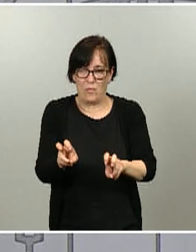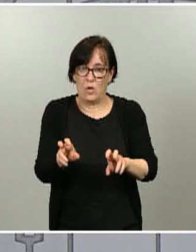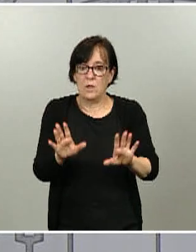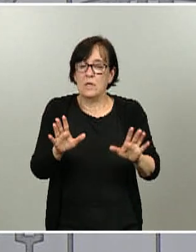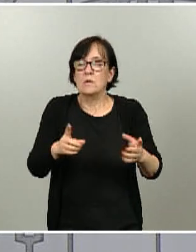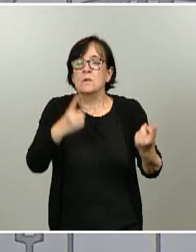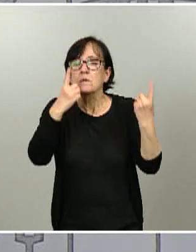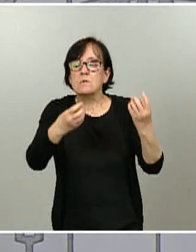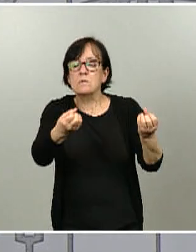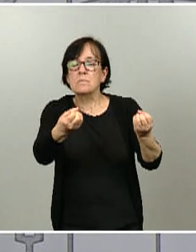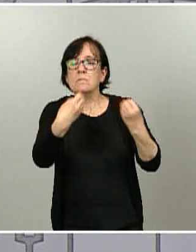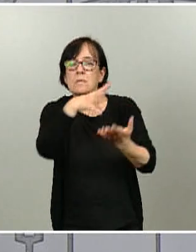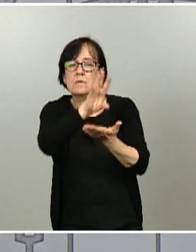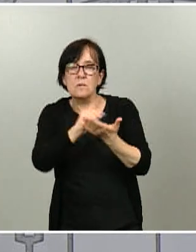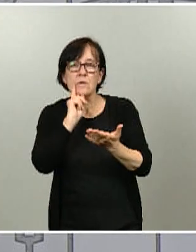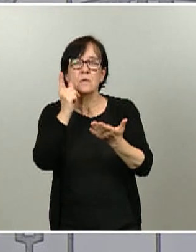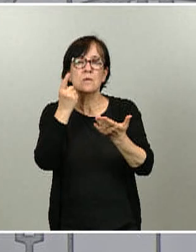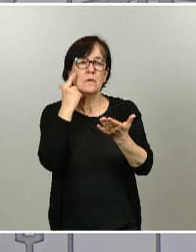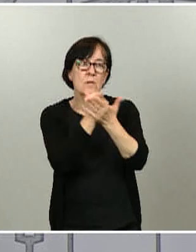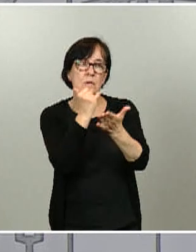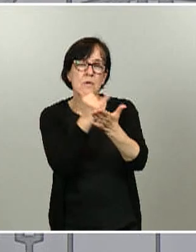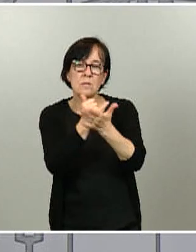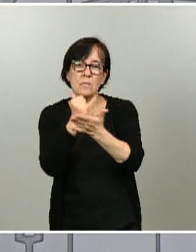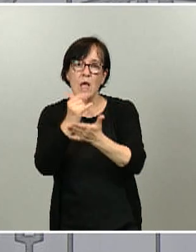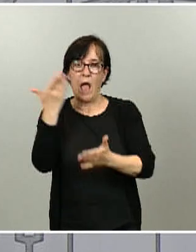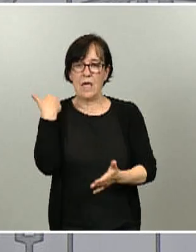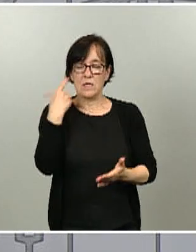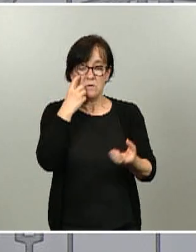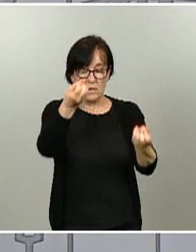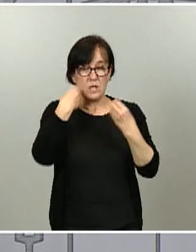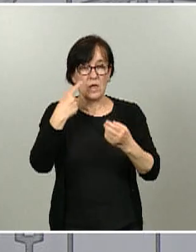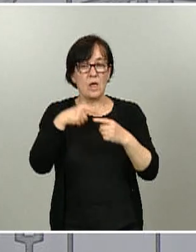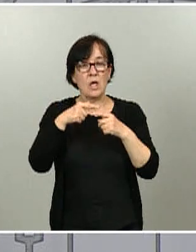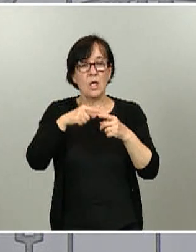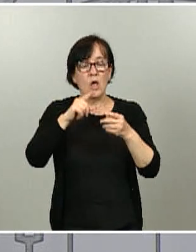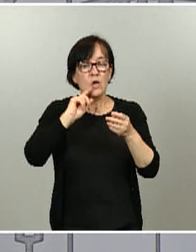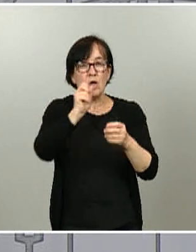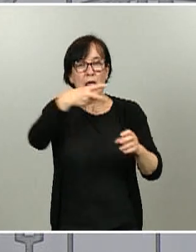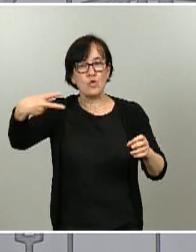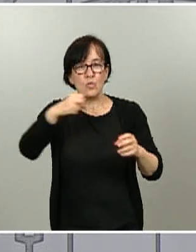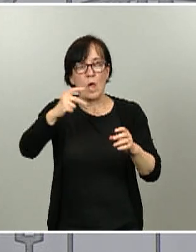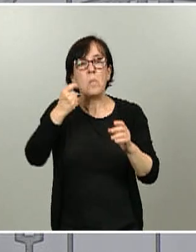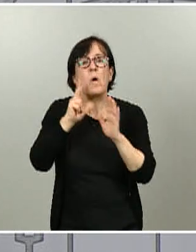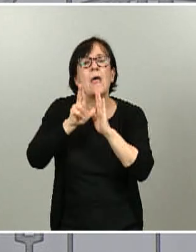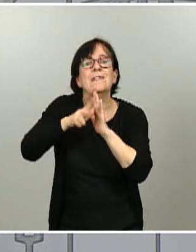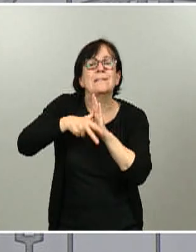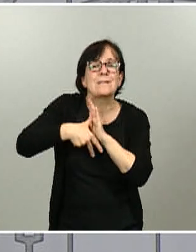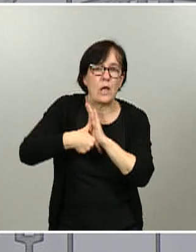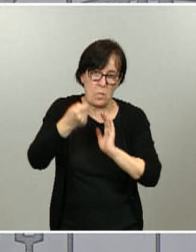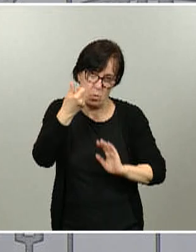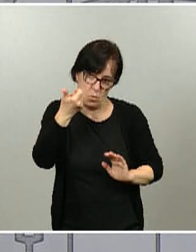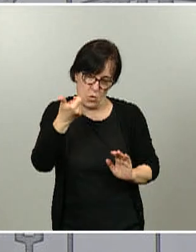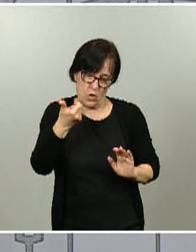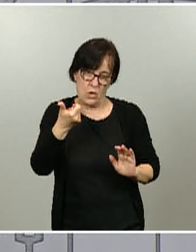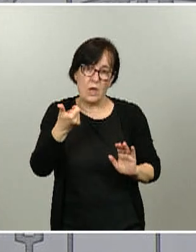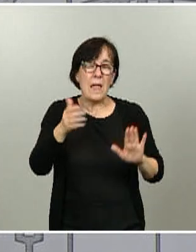se tomó muestra ayer se diagnostique y las fichas hayan podido, o los resultados hayan podido tardar un poco más de la cuenta en llegar. Pero lo cierto